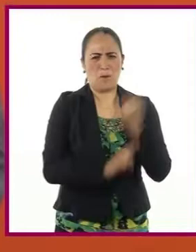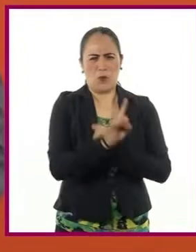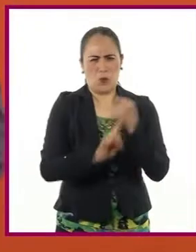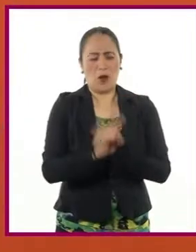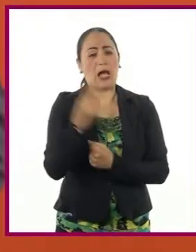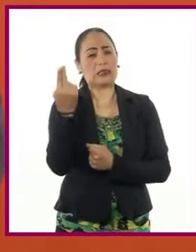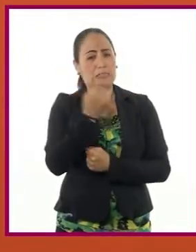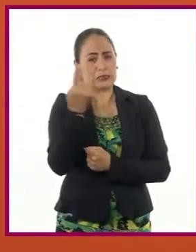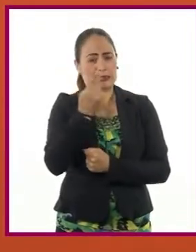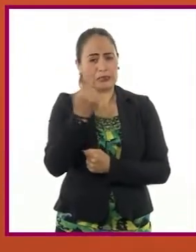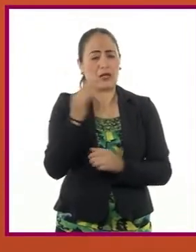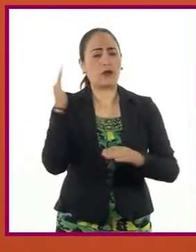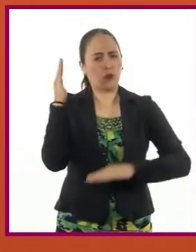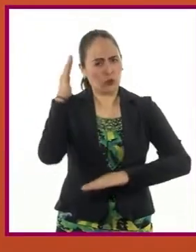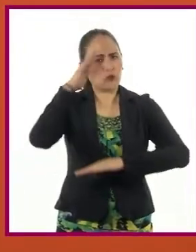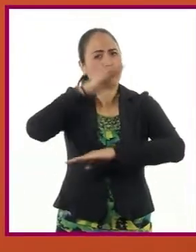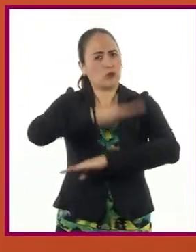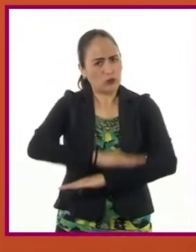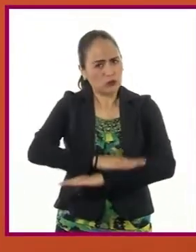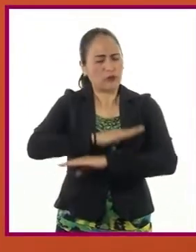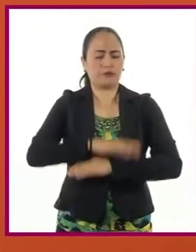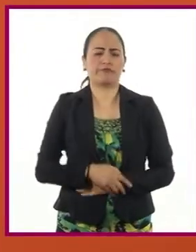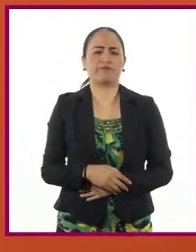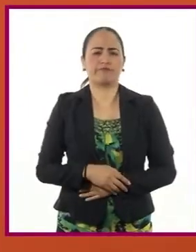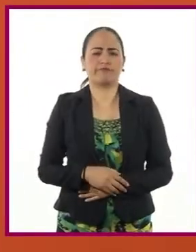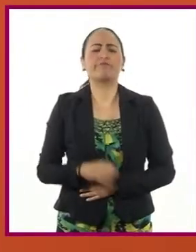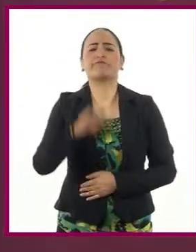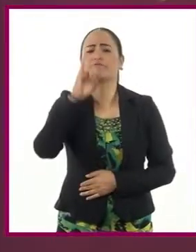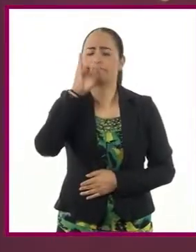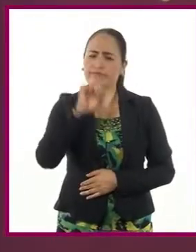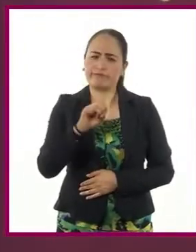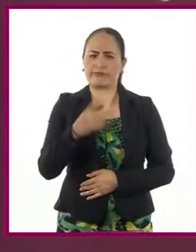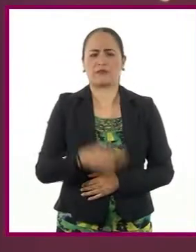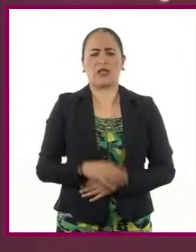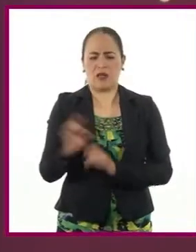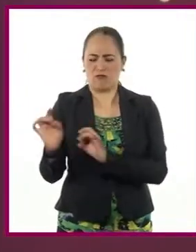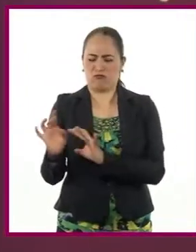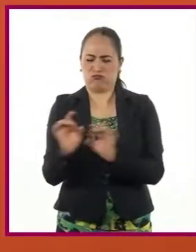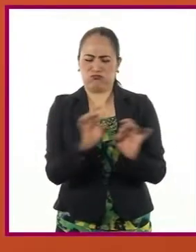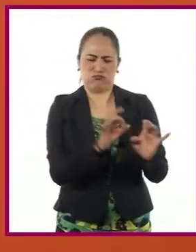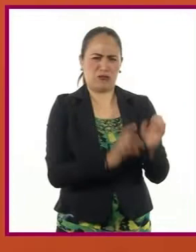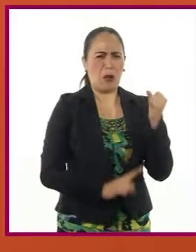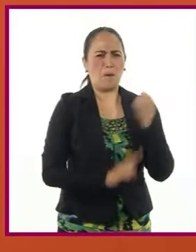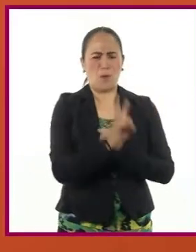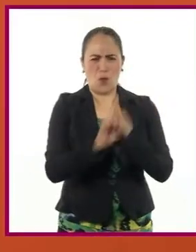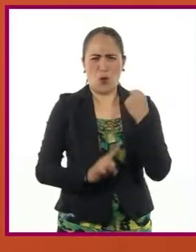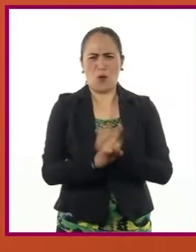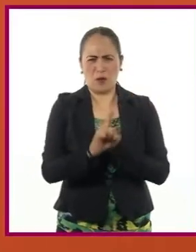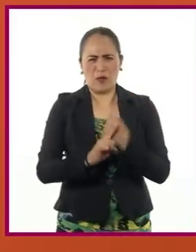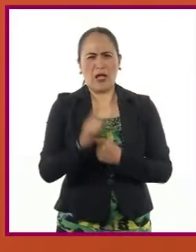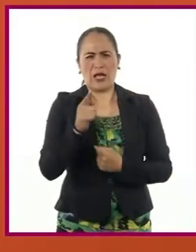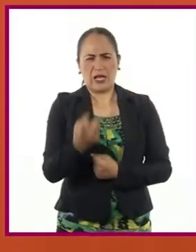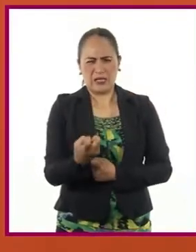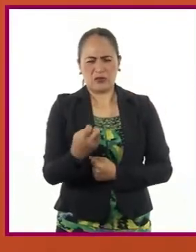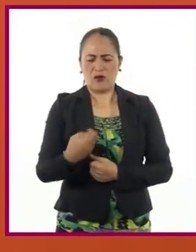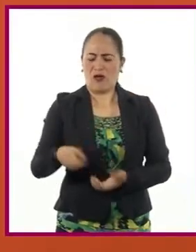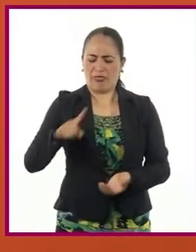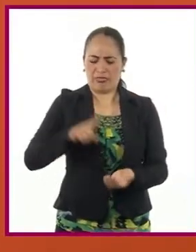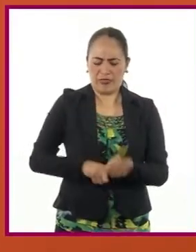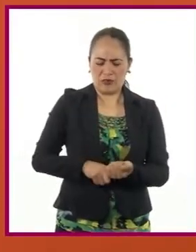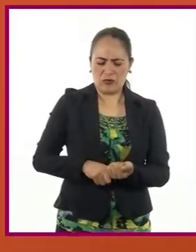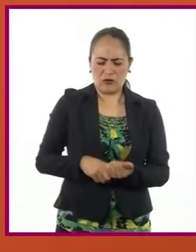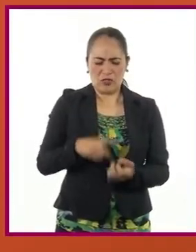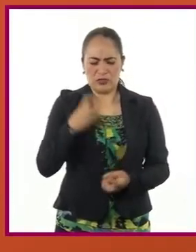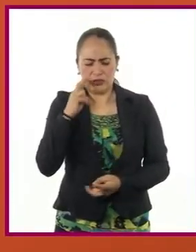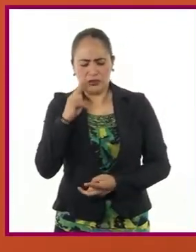presentan. Así es. Los conflictos pueden ser una oportunidad de aprendizaje y crecimiento personal. Sin embargo, se piensa